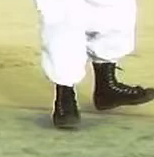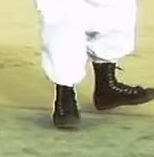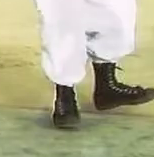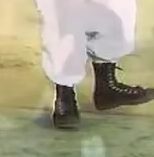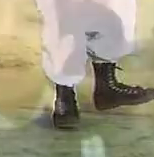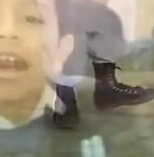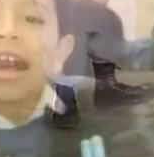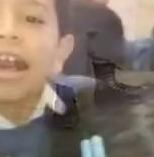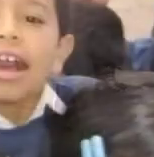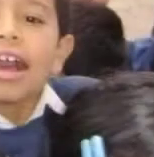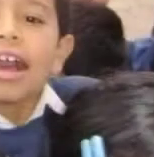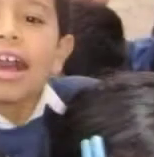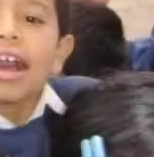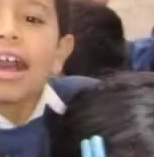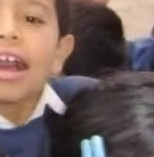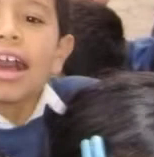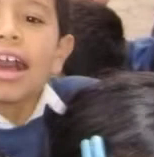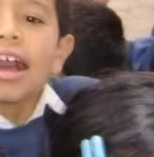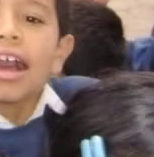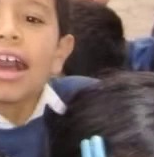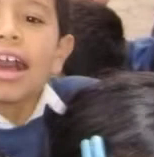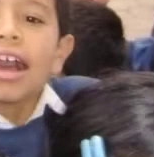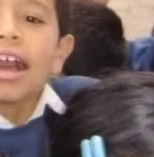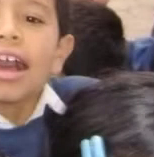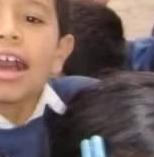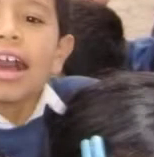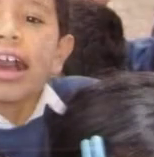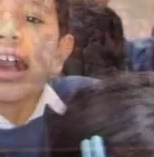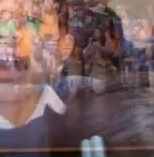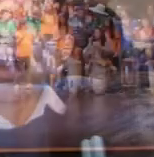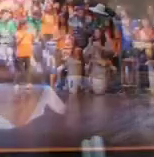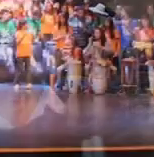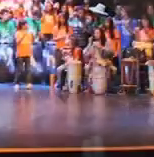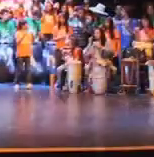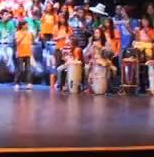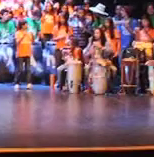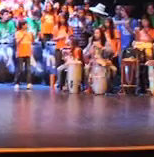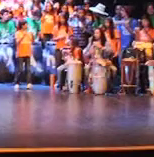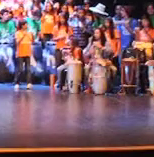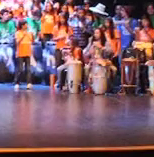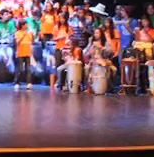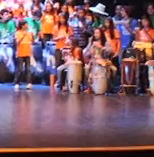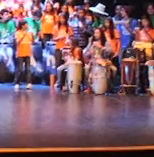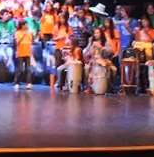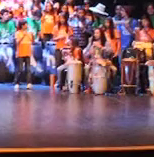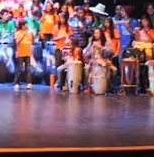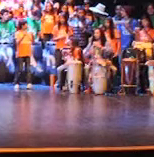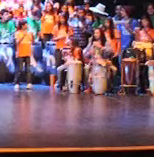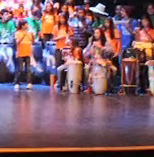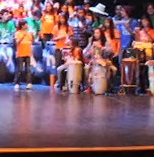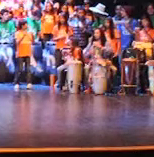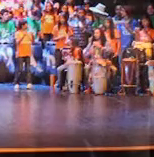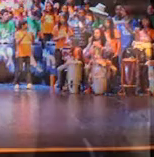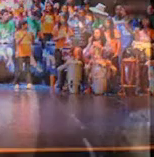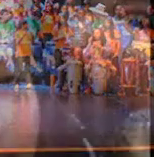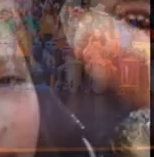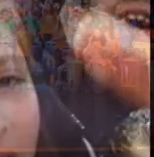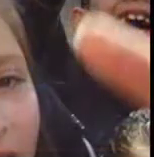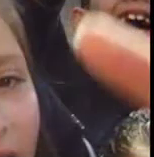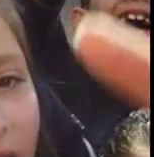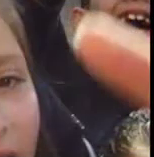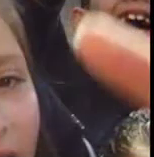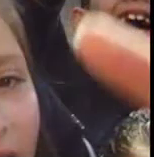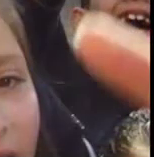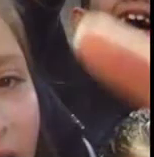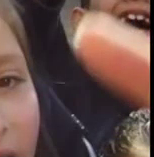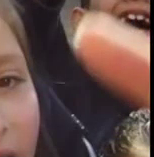realizar impacto en estos chicos que están en peligro de de caer en cualquier cosa